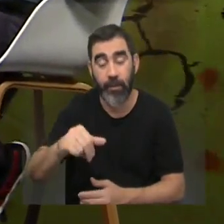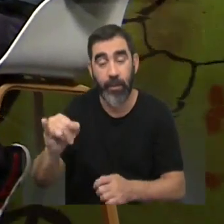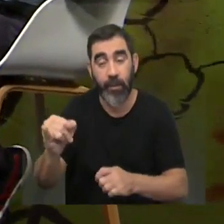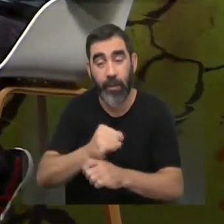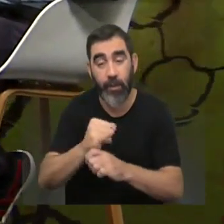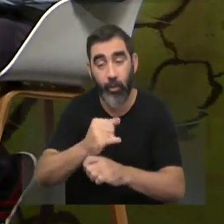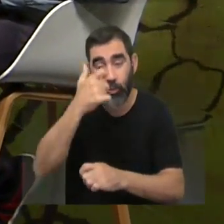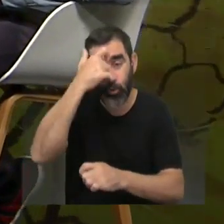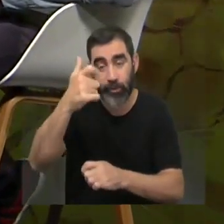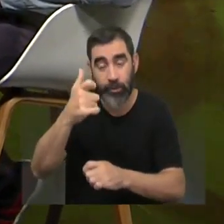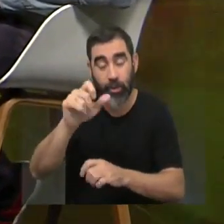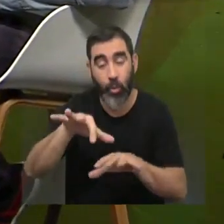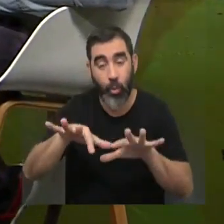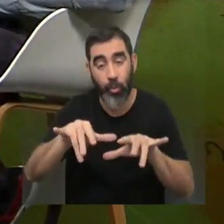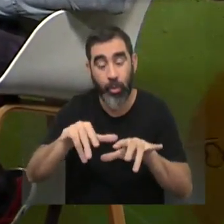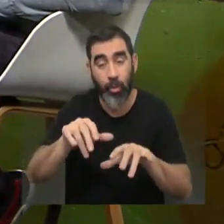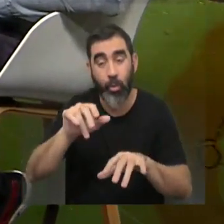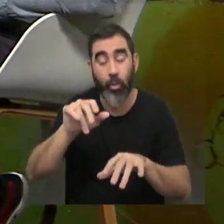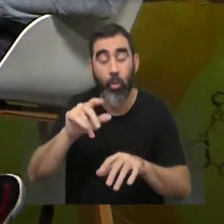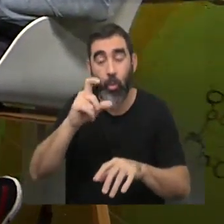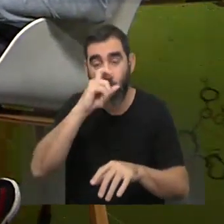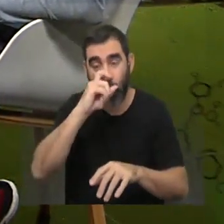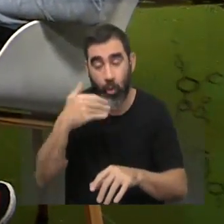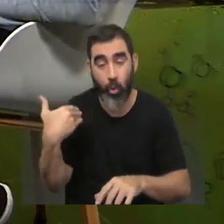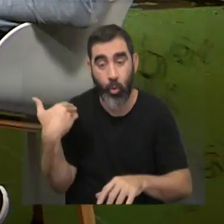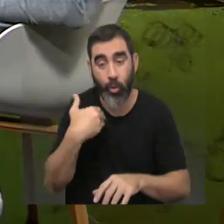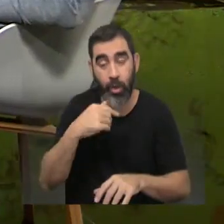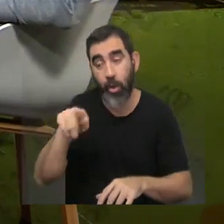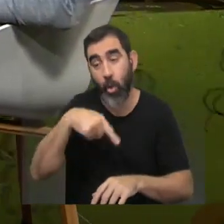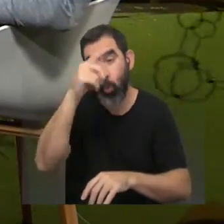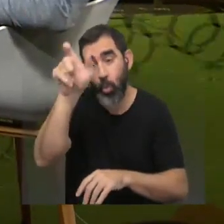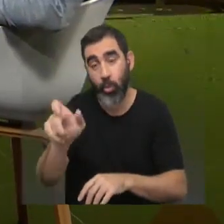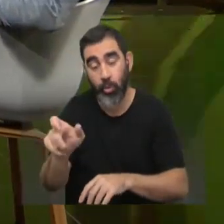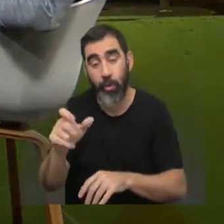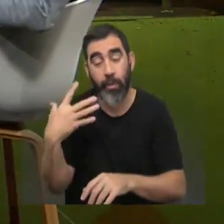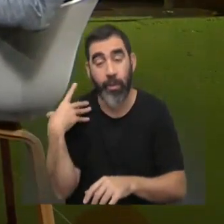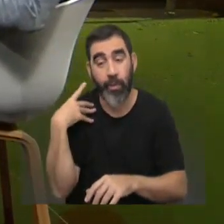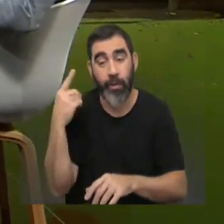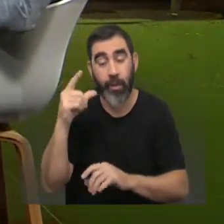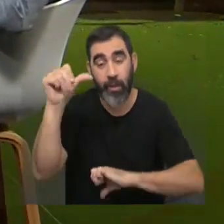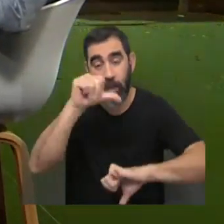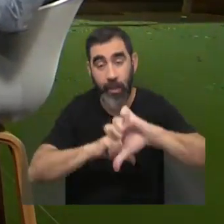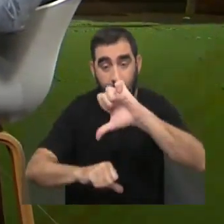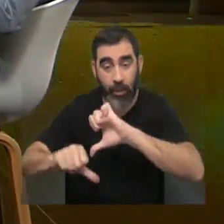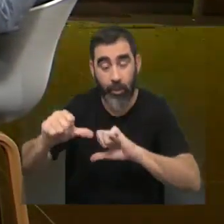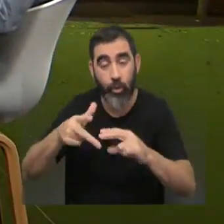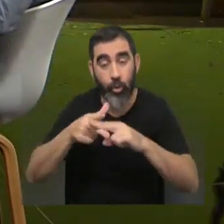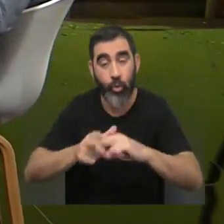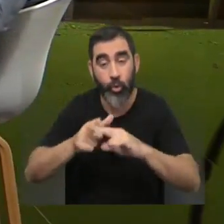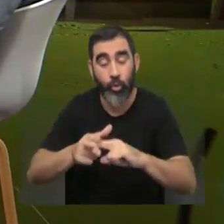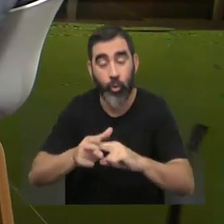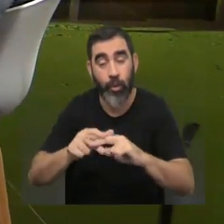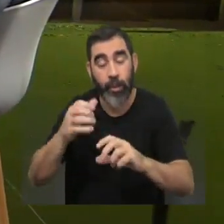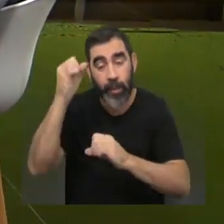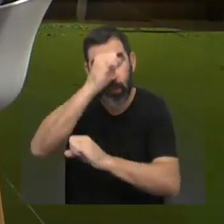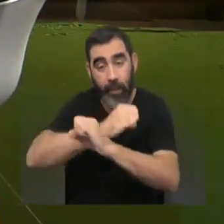de Ciencias de la Computación de la UBA, y a Víctor Braverman, del codirector del Laboratorio de Fundamentos y Herramientas de Ingeniería de Software,